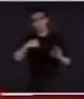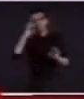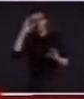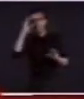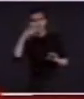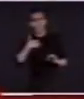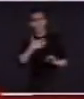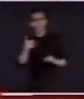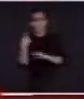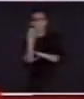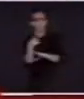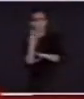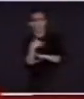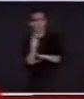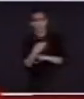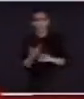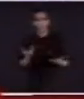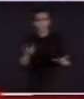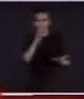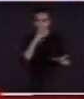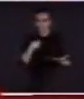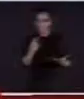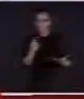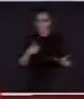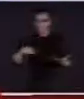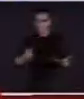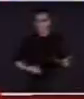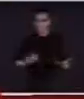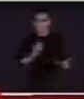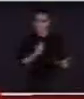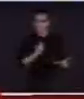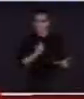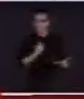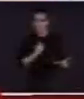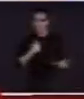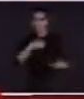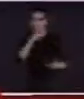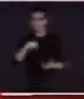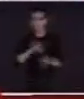metrosexual. Y ahora que tengo la perra no pienso dejarlo pasar.